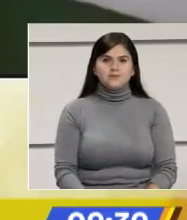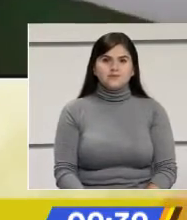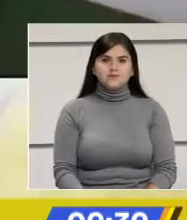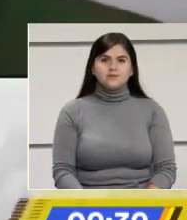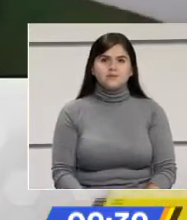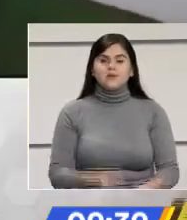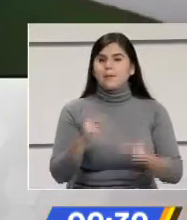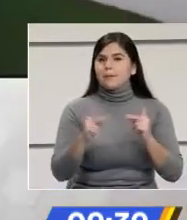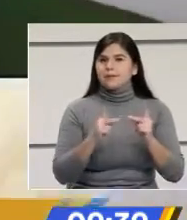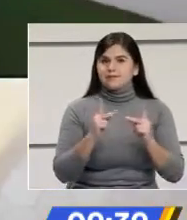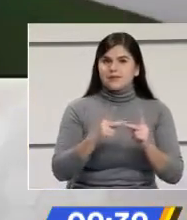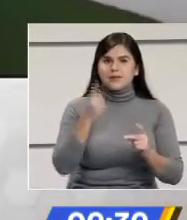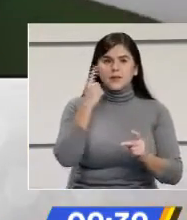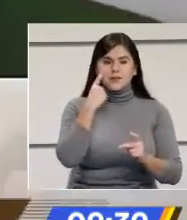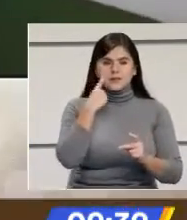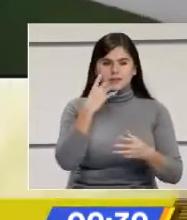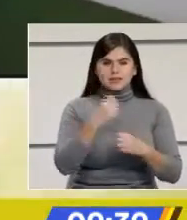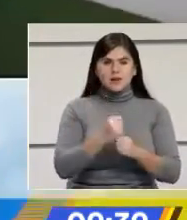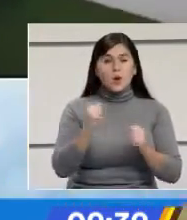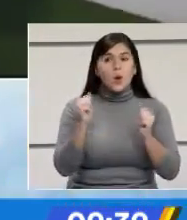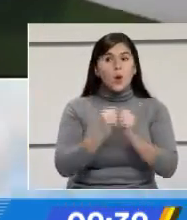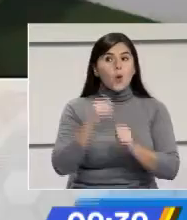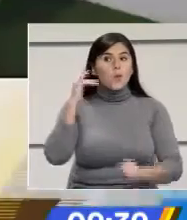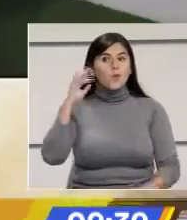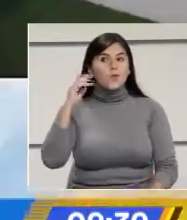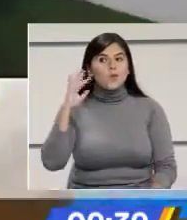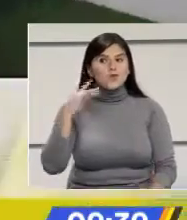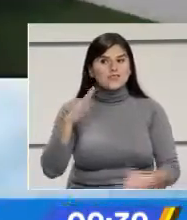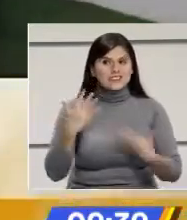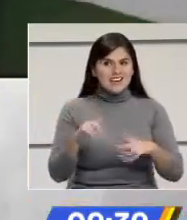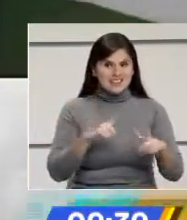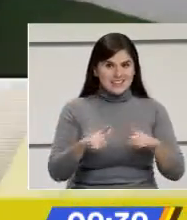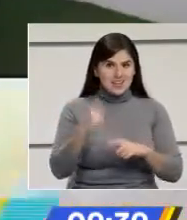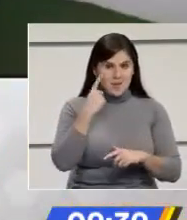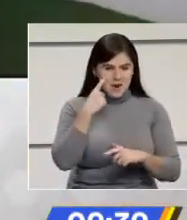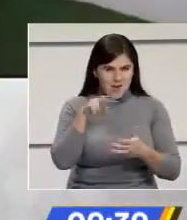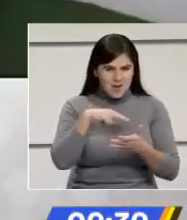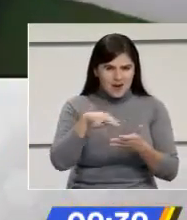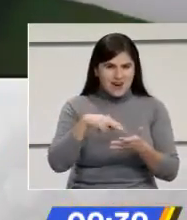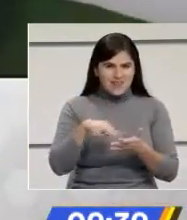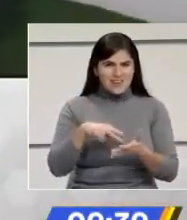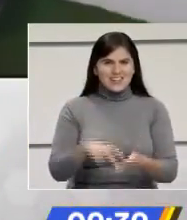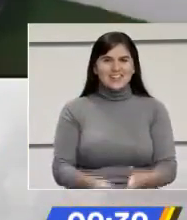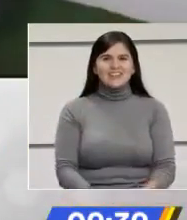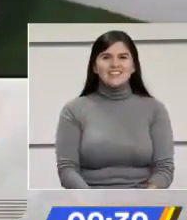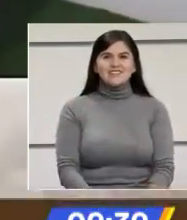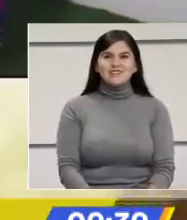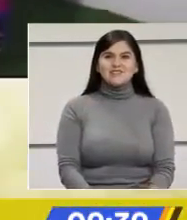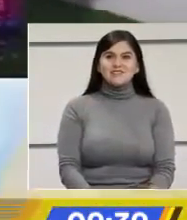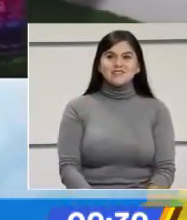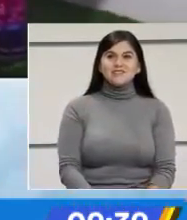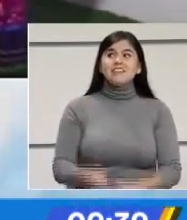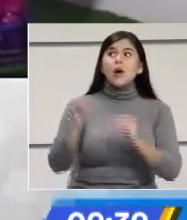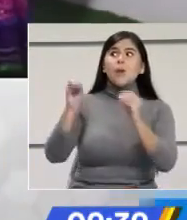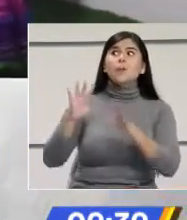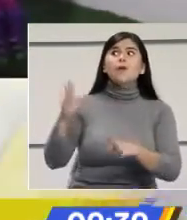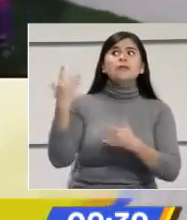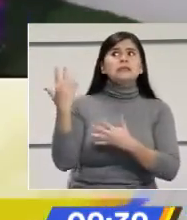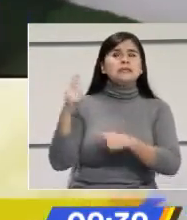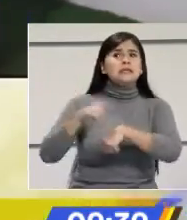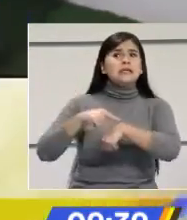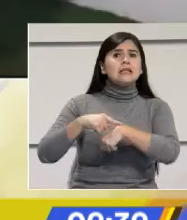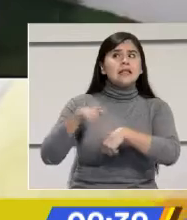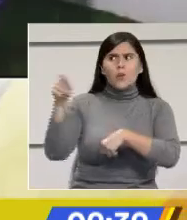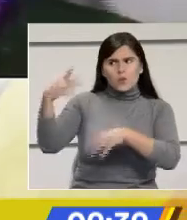Ok. Perfecto. Vamos con música ahora. Va un poco vamos con música para verlo para un poco. Profe, tiene que darnos tiempo, sí, tiene que darnos